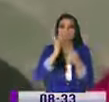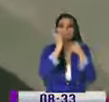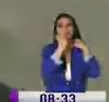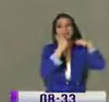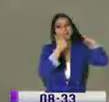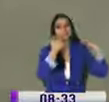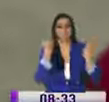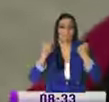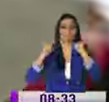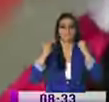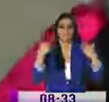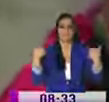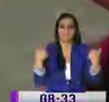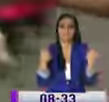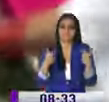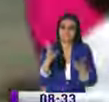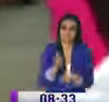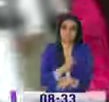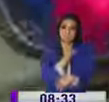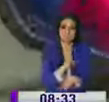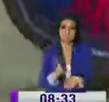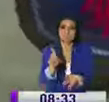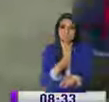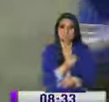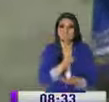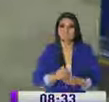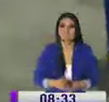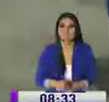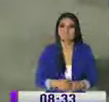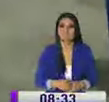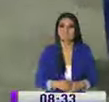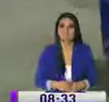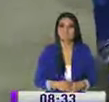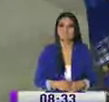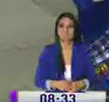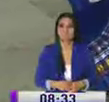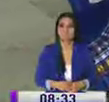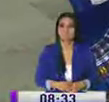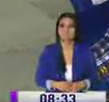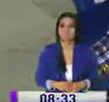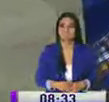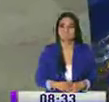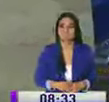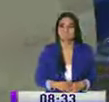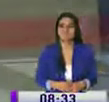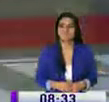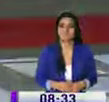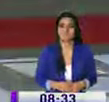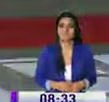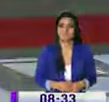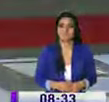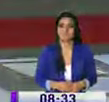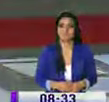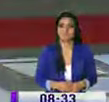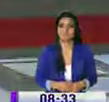algarabía con lori danza y en polvo patricia caldas yo no sabía que en el